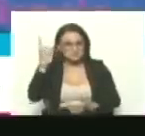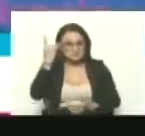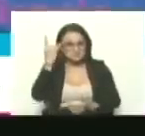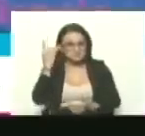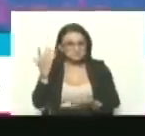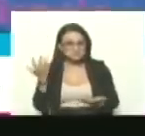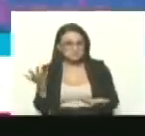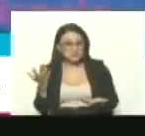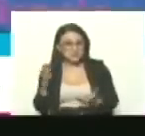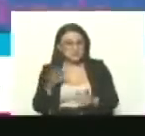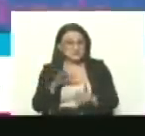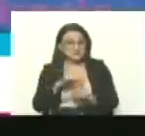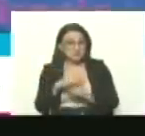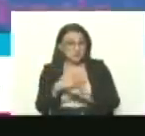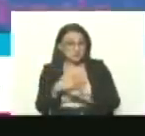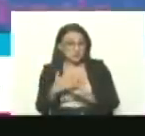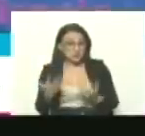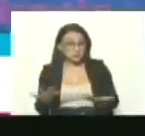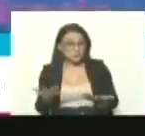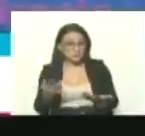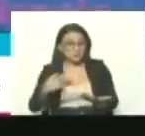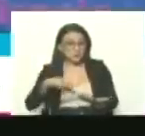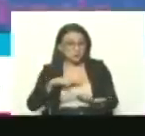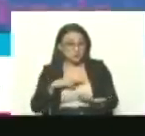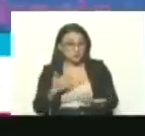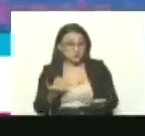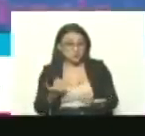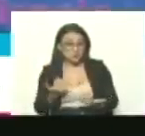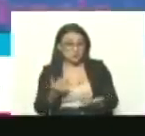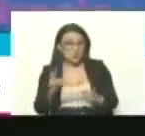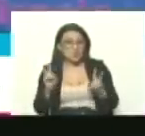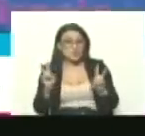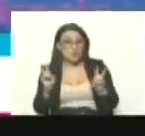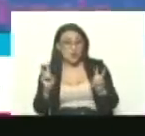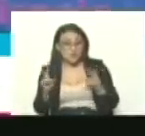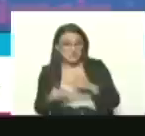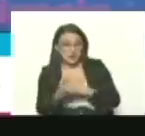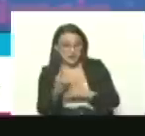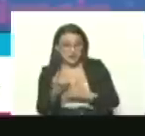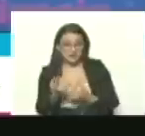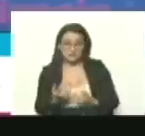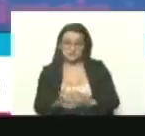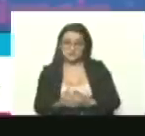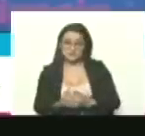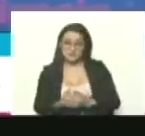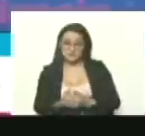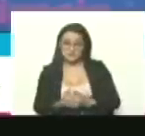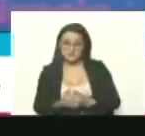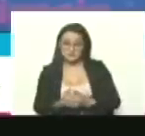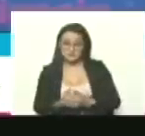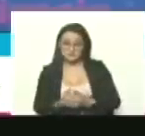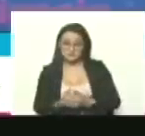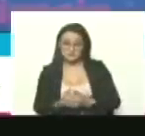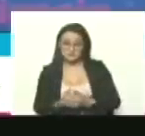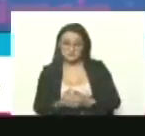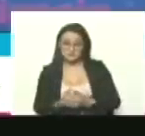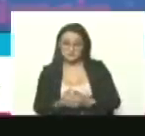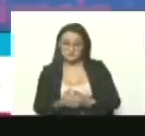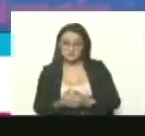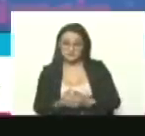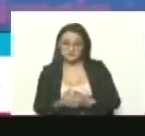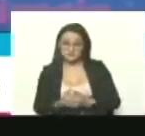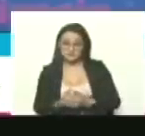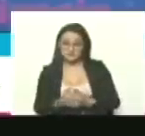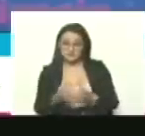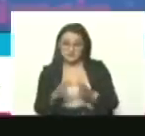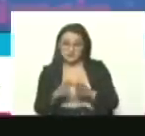Entonces, situación que con todo esto, con todas estas variables que son nuevas, que no estaban para la COP, creo que era la 16, la de Copenhague, sí. Y